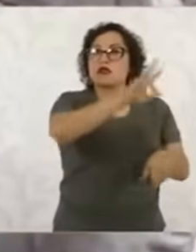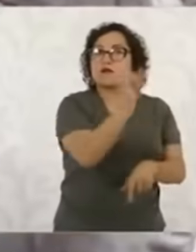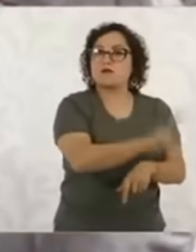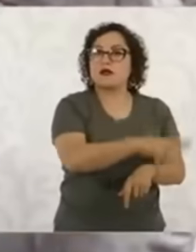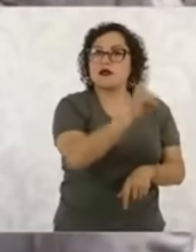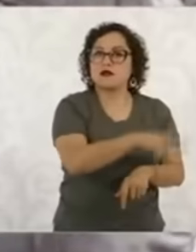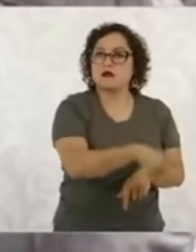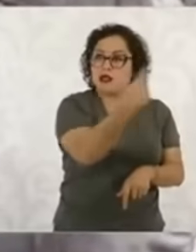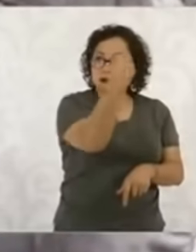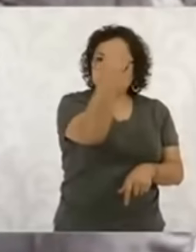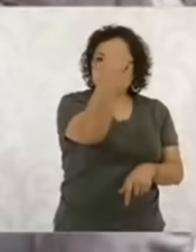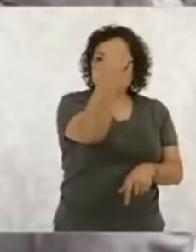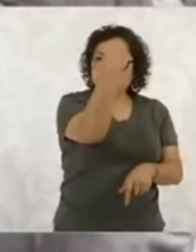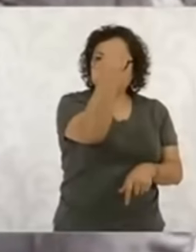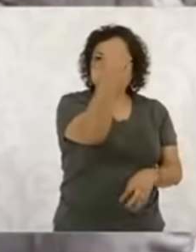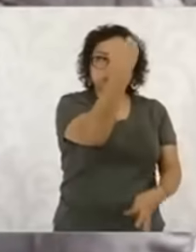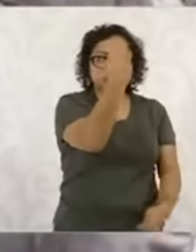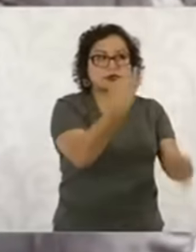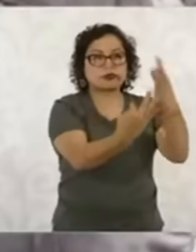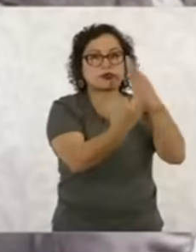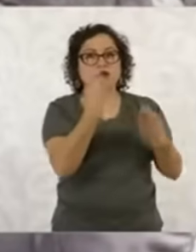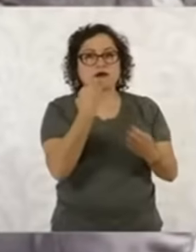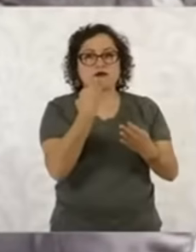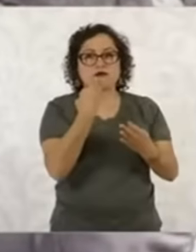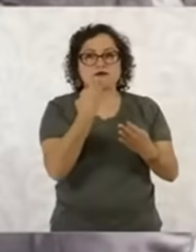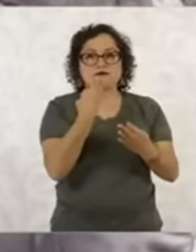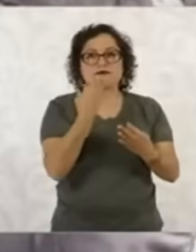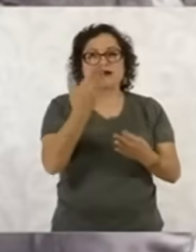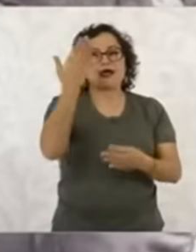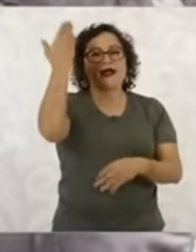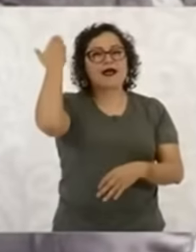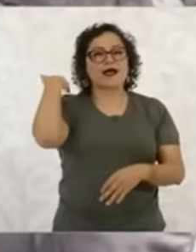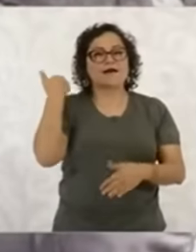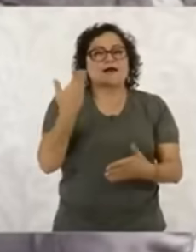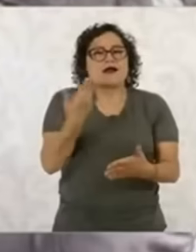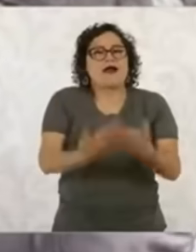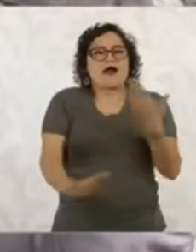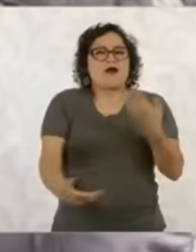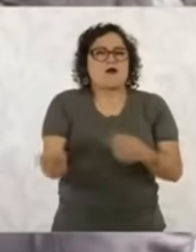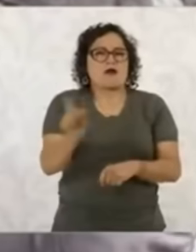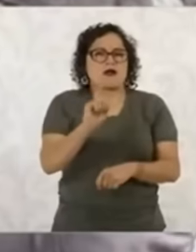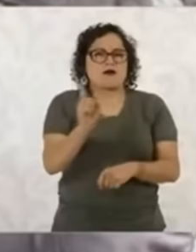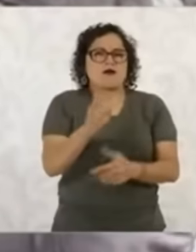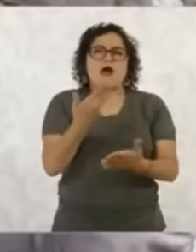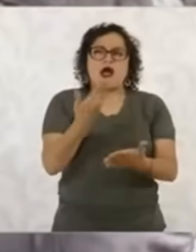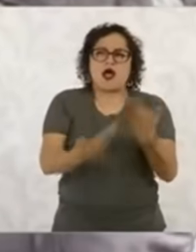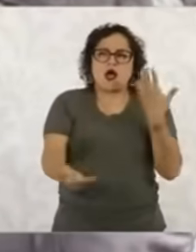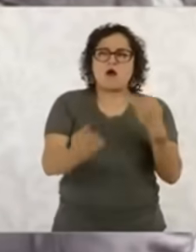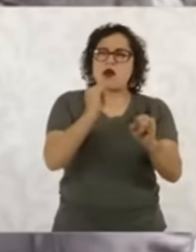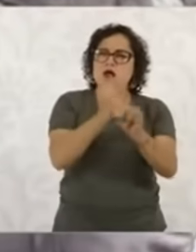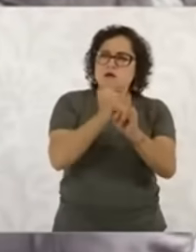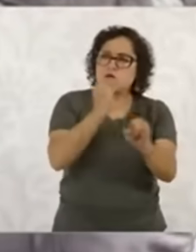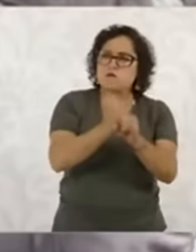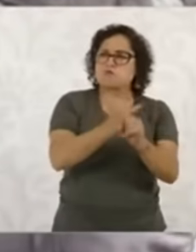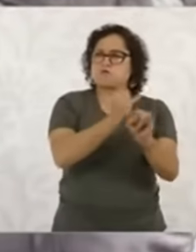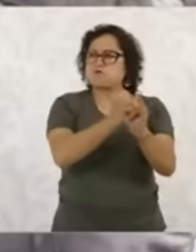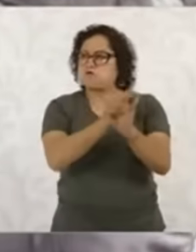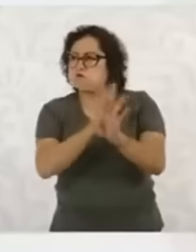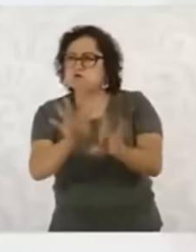opiniones diversas. Ahora ya es más plural algunas televisiones,